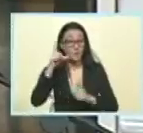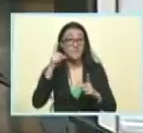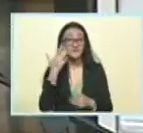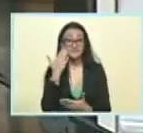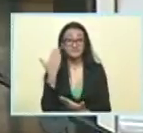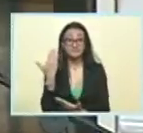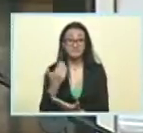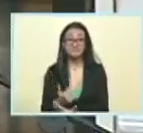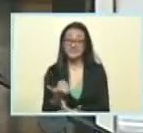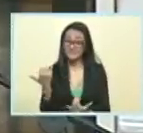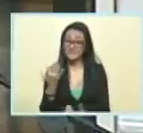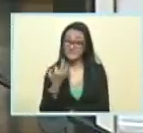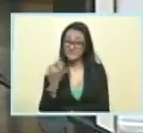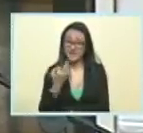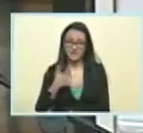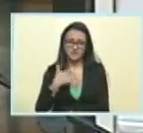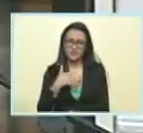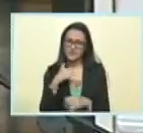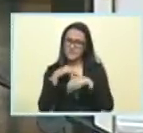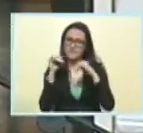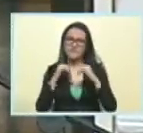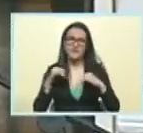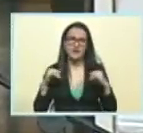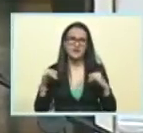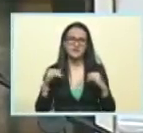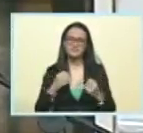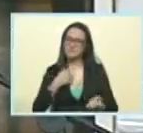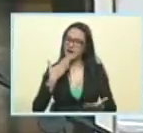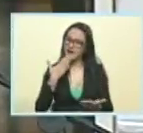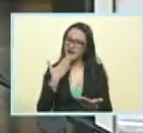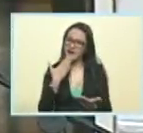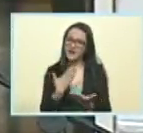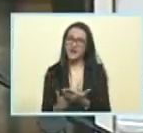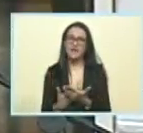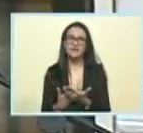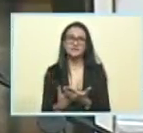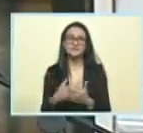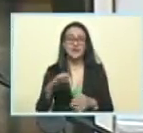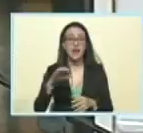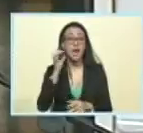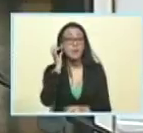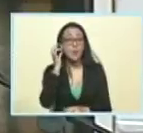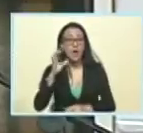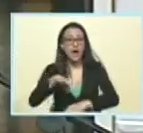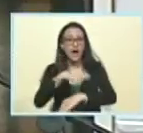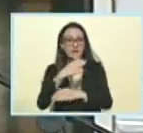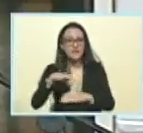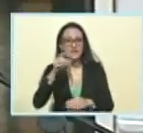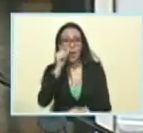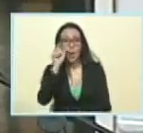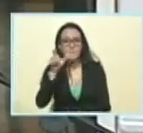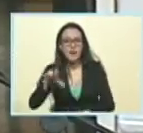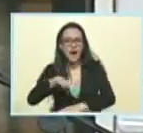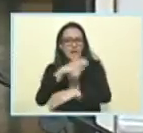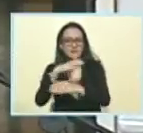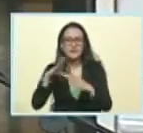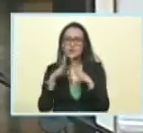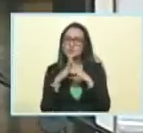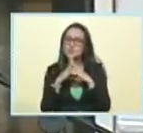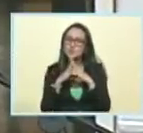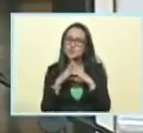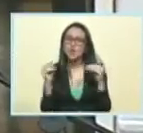trae. Verdaderamente me siento muy feliz y le doy las gracias a las cantantes, a los cantantes, a todos